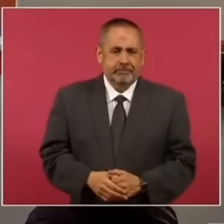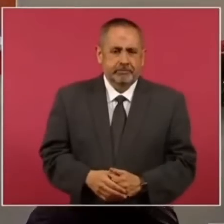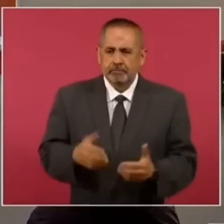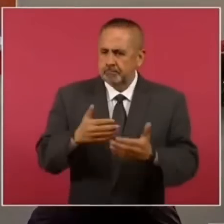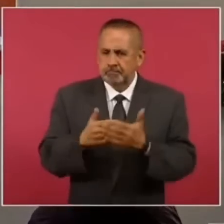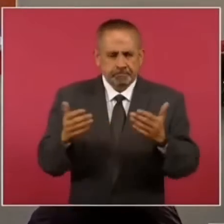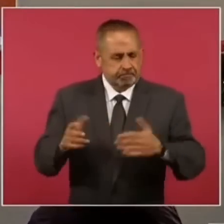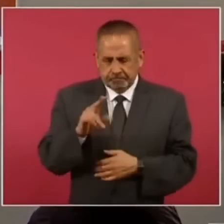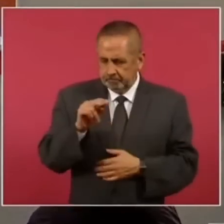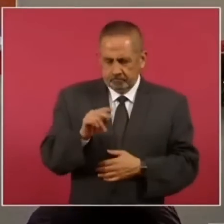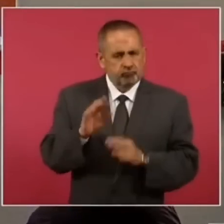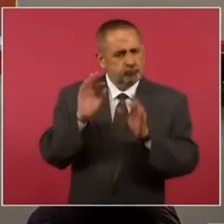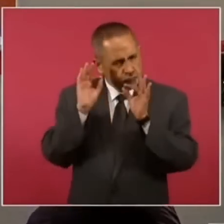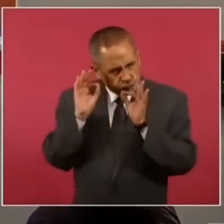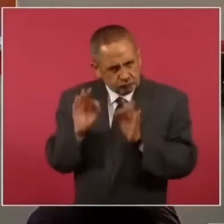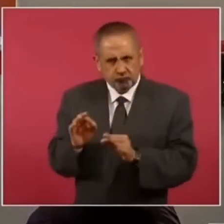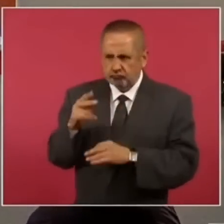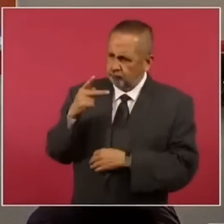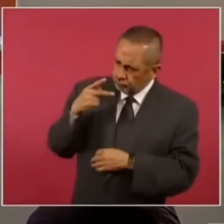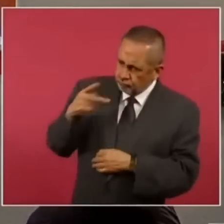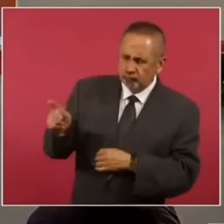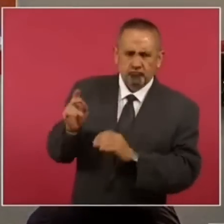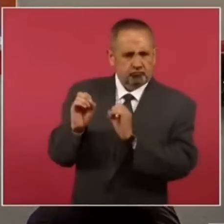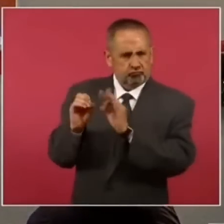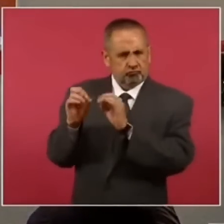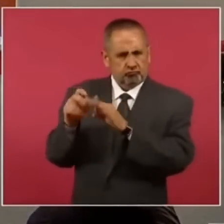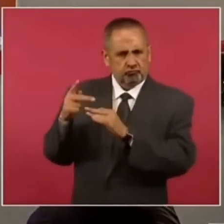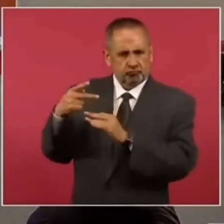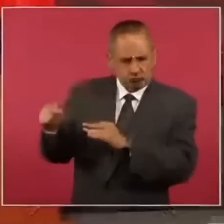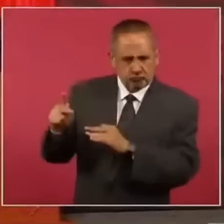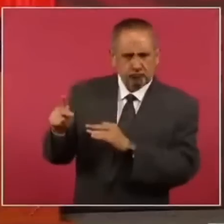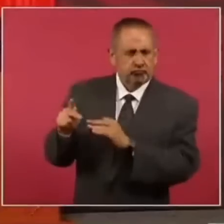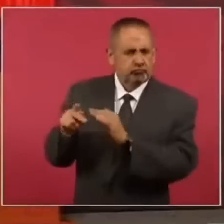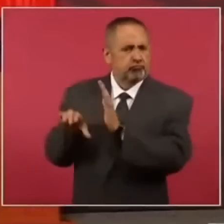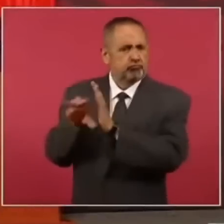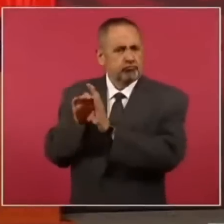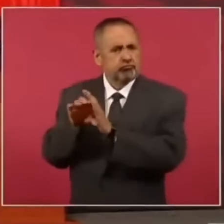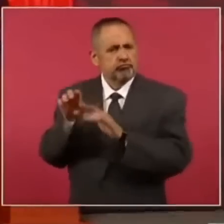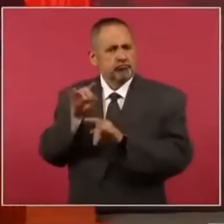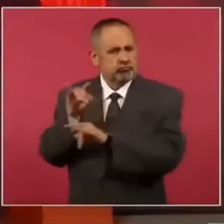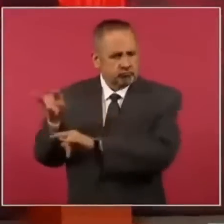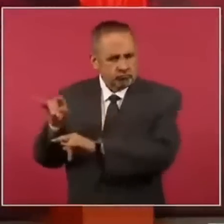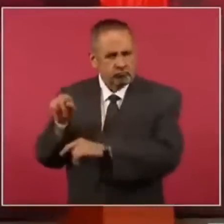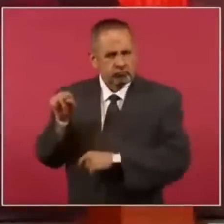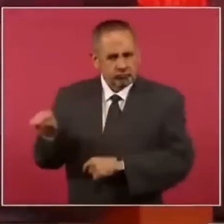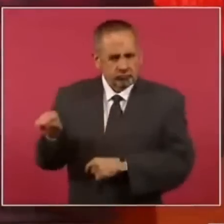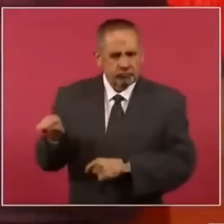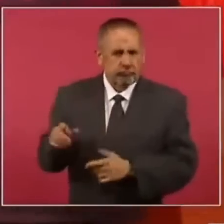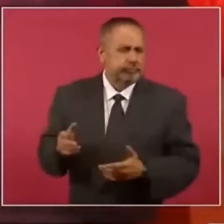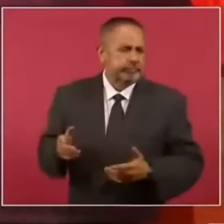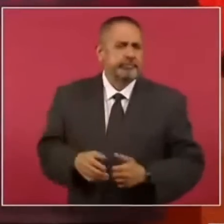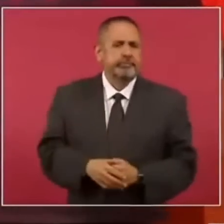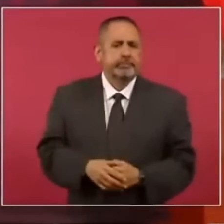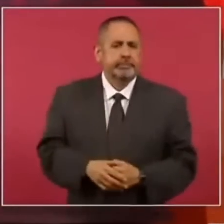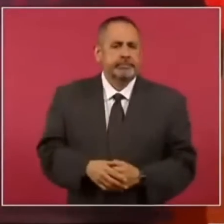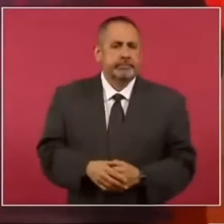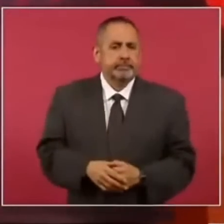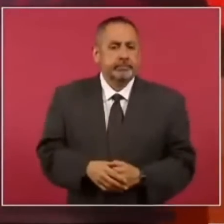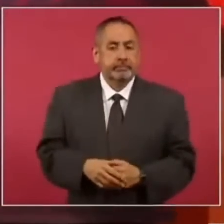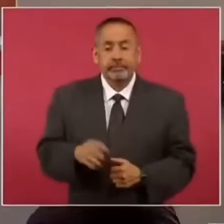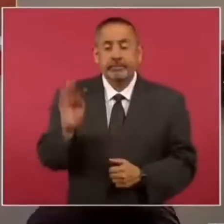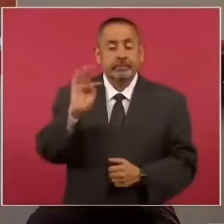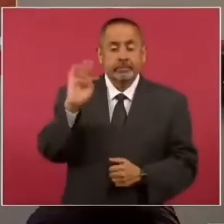Ahora no. Entonces, si no depende la